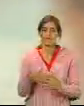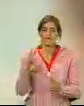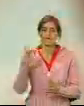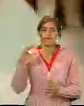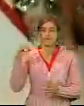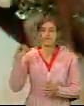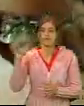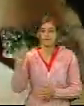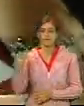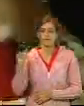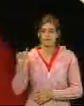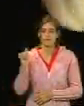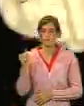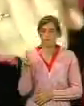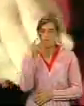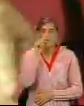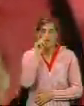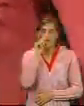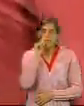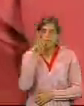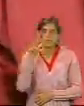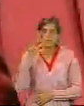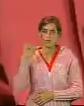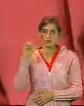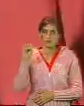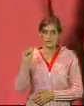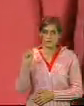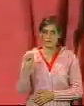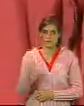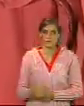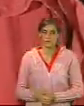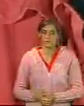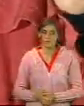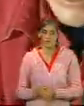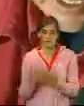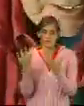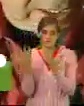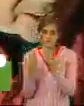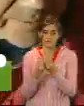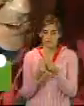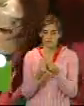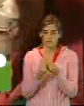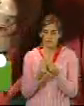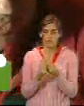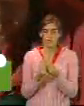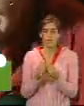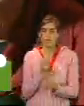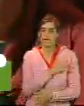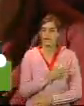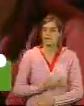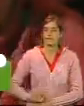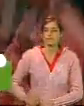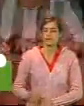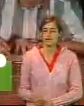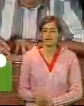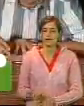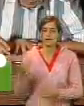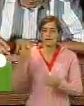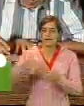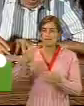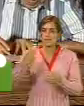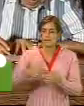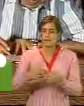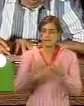Bicoa, el señor Luis Bandán. Nos acompaña el presidente de PDVSA